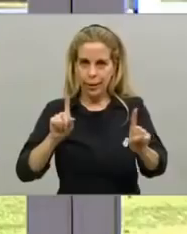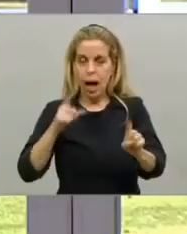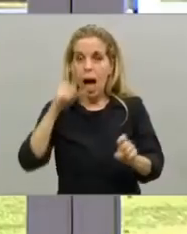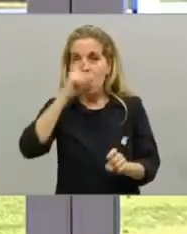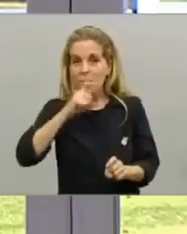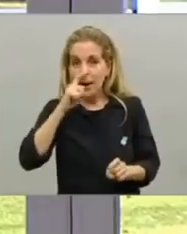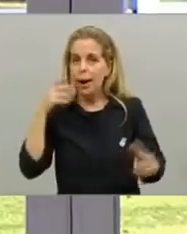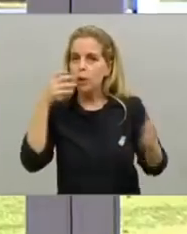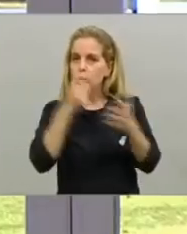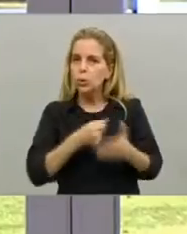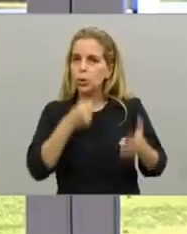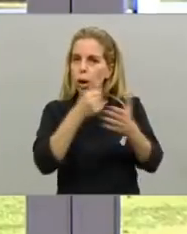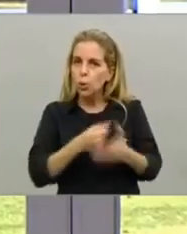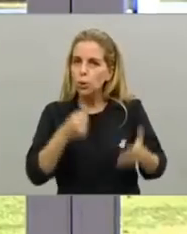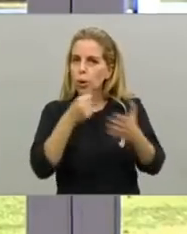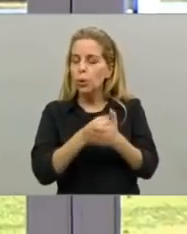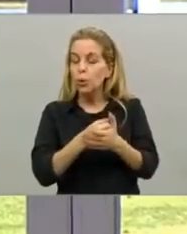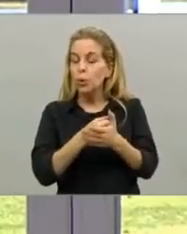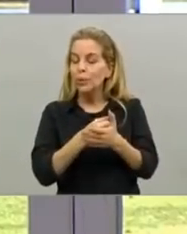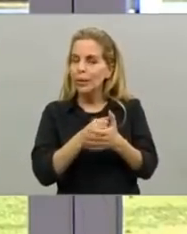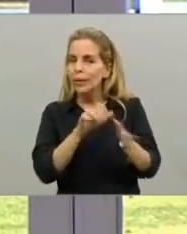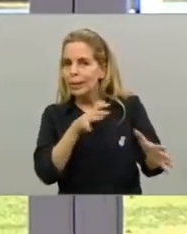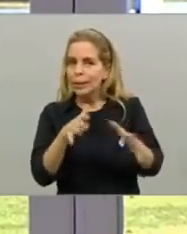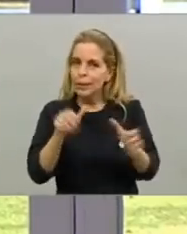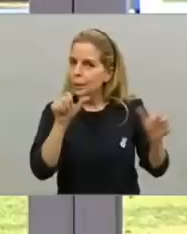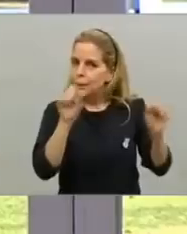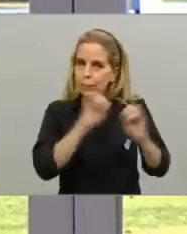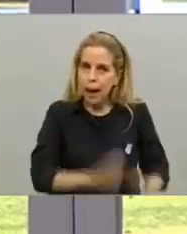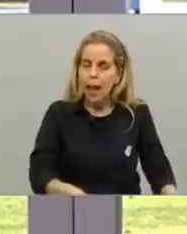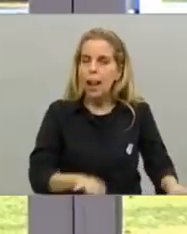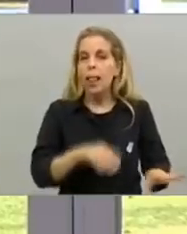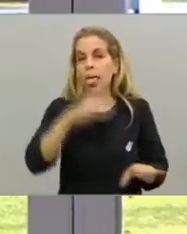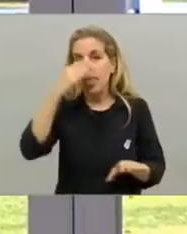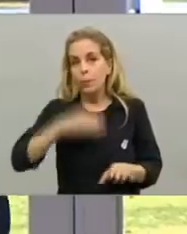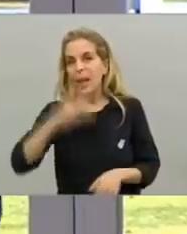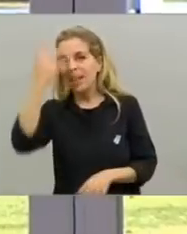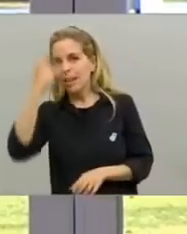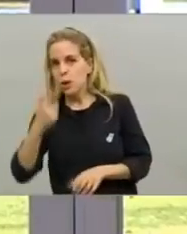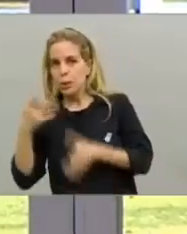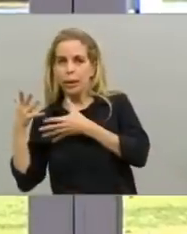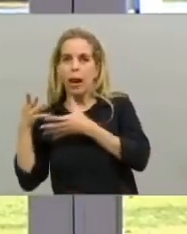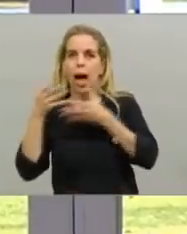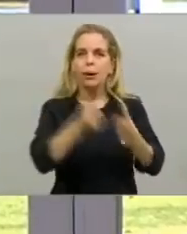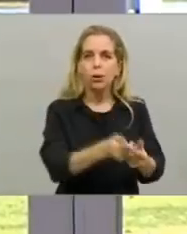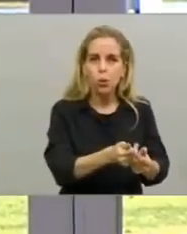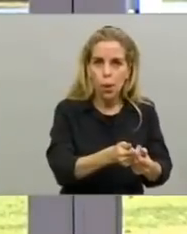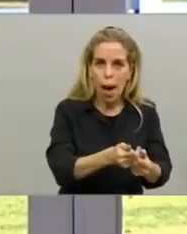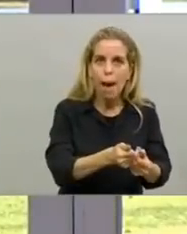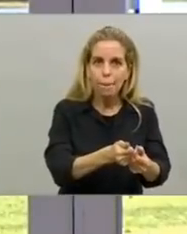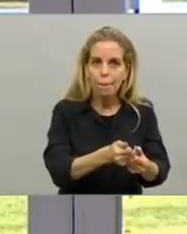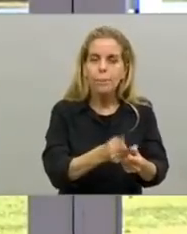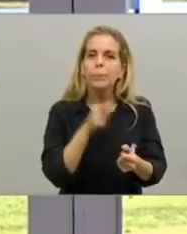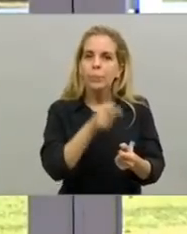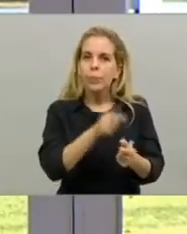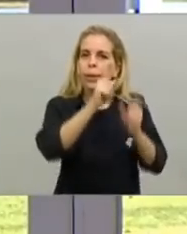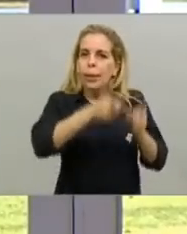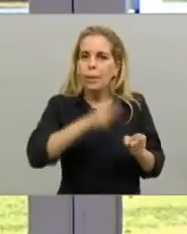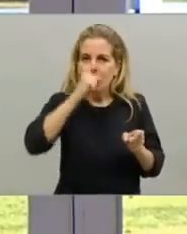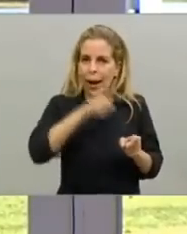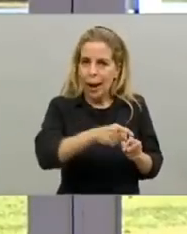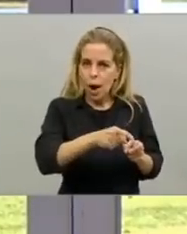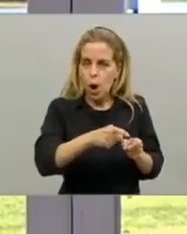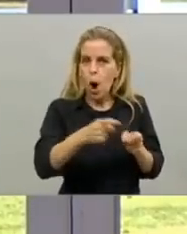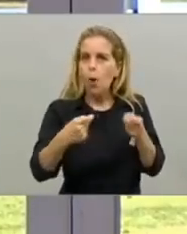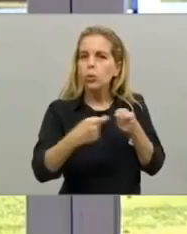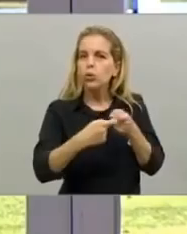mucho y no le fue bien. Y fue San Martín en su auxilio. Y tuvo un socio muy